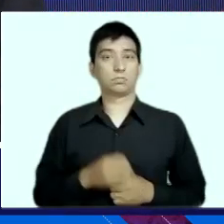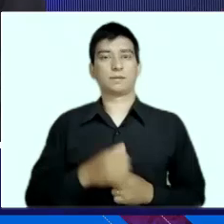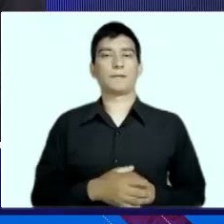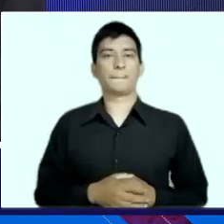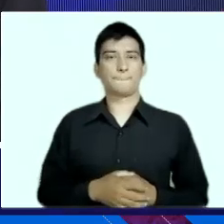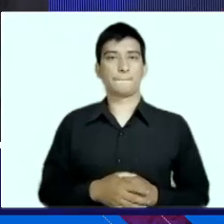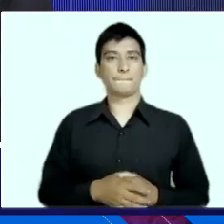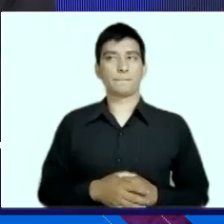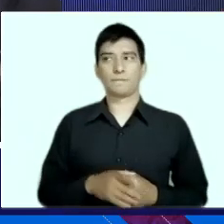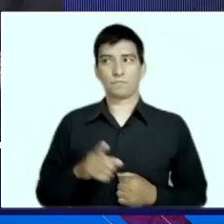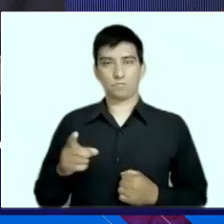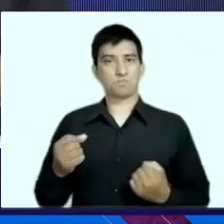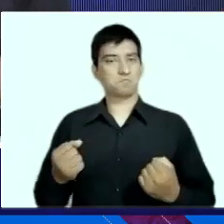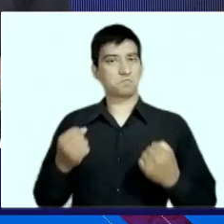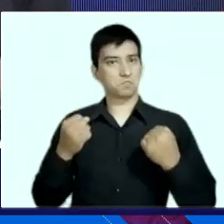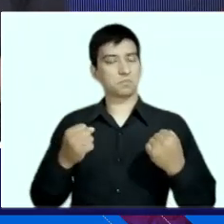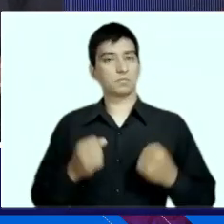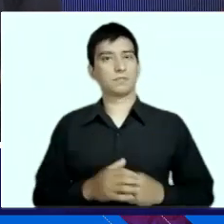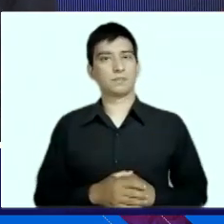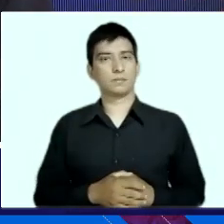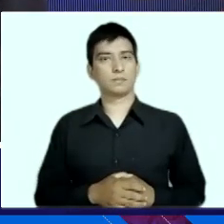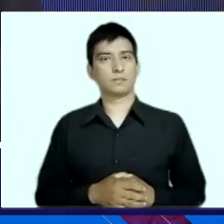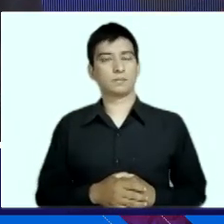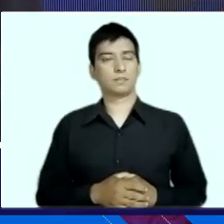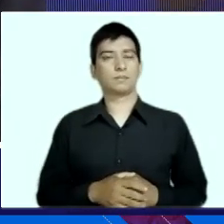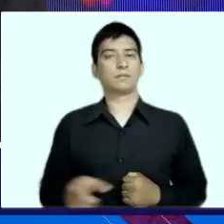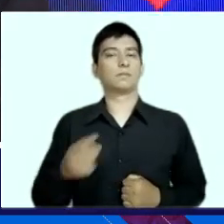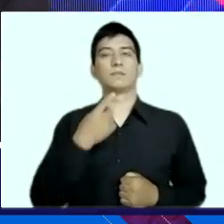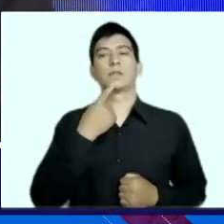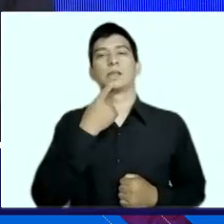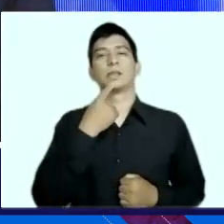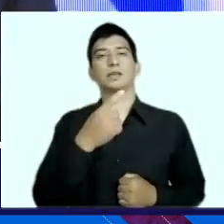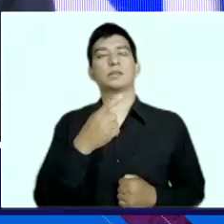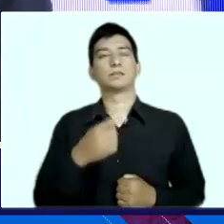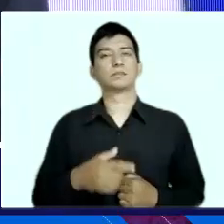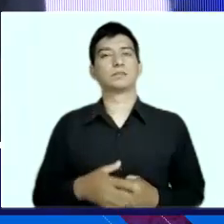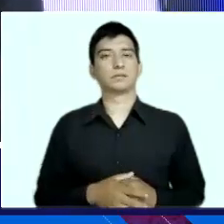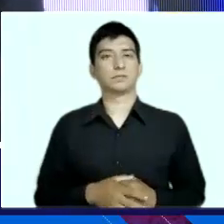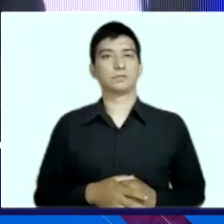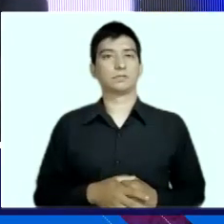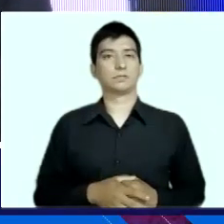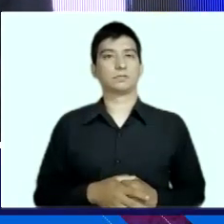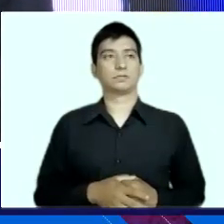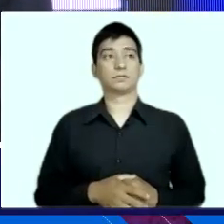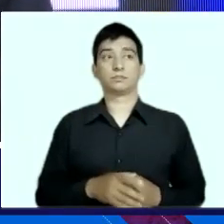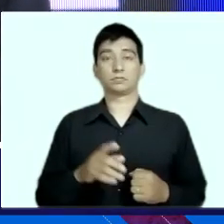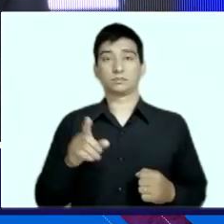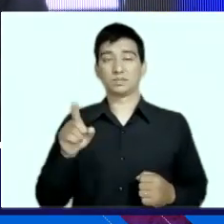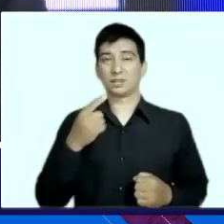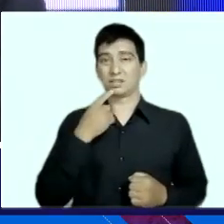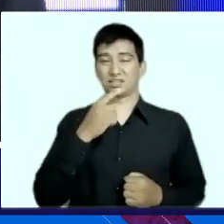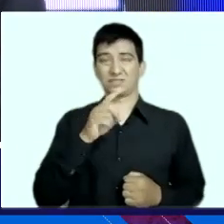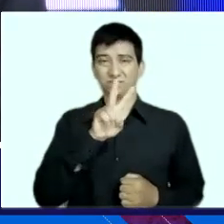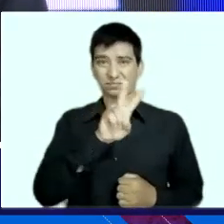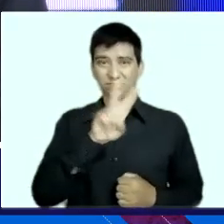que manejaba. Así mismo. Y él en la declaración, compañeros, precisamente apuntaba eso. 22 años de estar